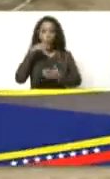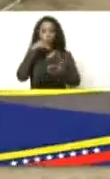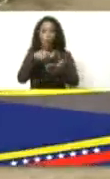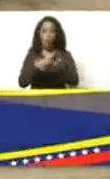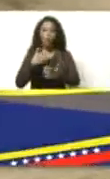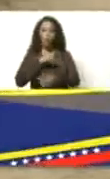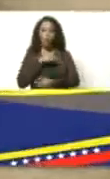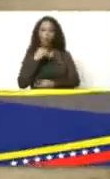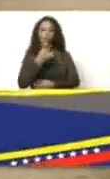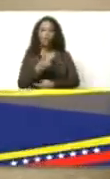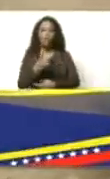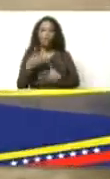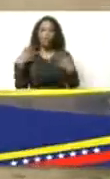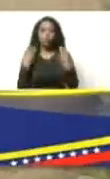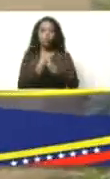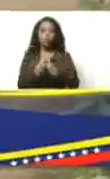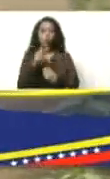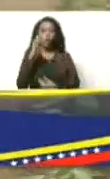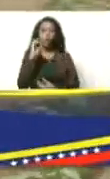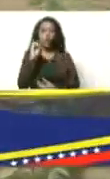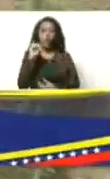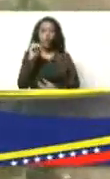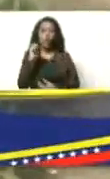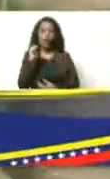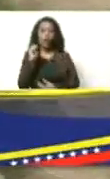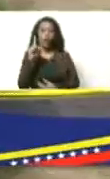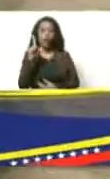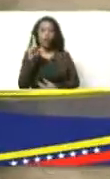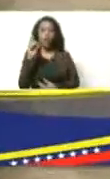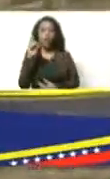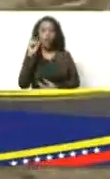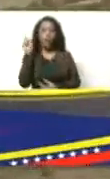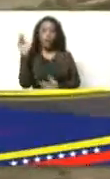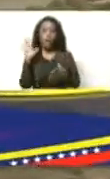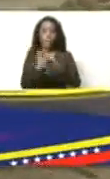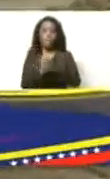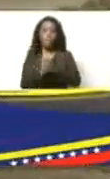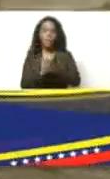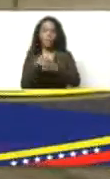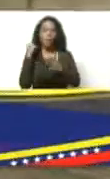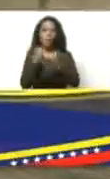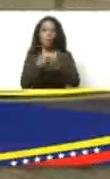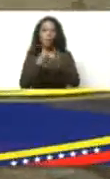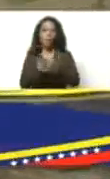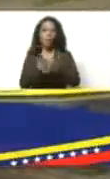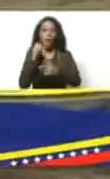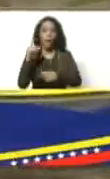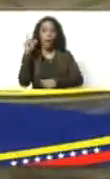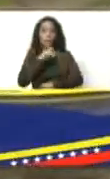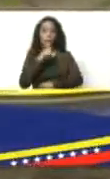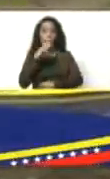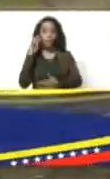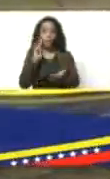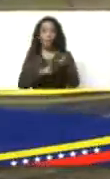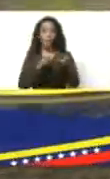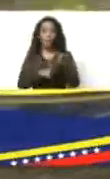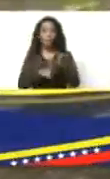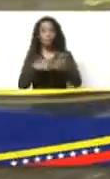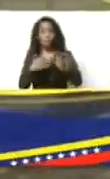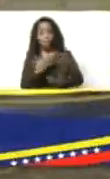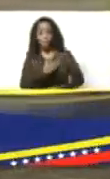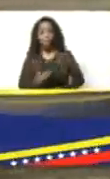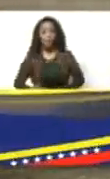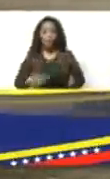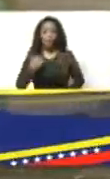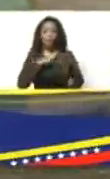nuestro vocero y compañero Ronald, hermano también, camarada de lucha, y desde sus necesidades reales. Así que, presidente,